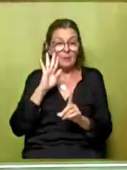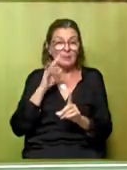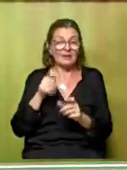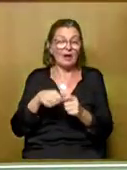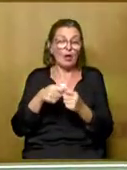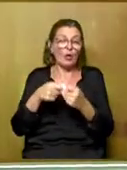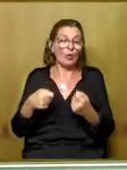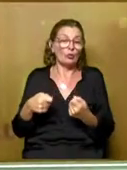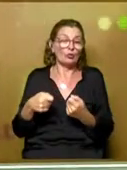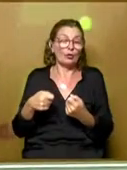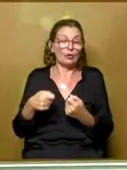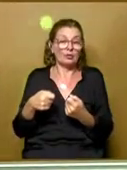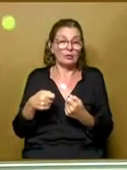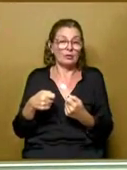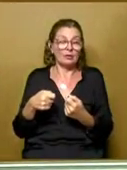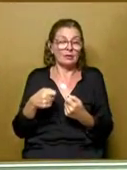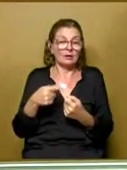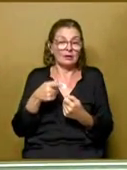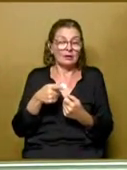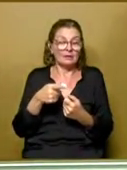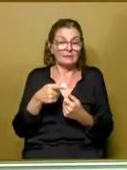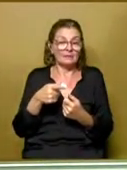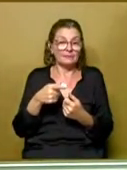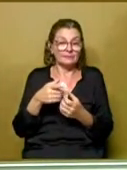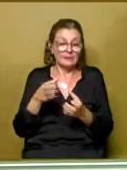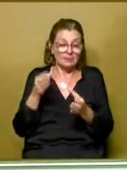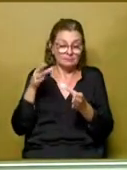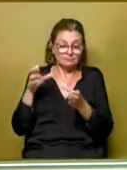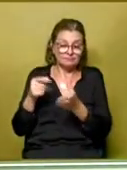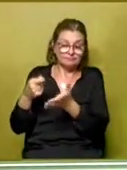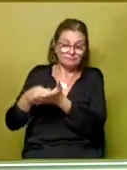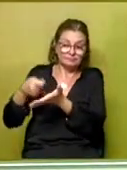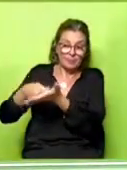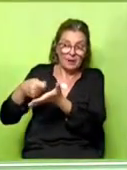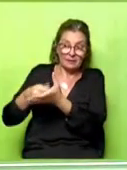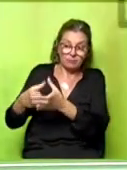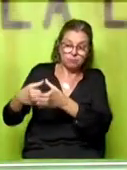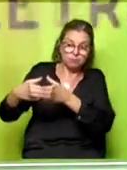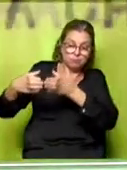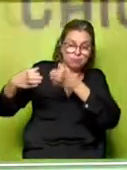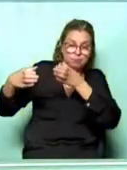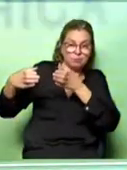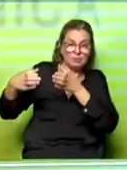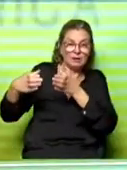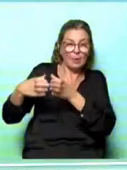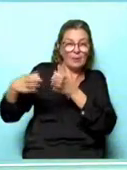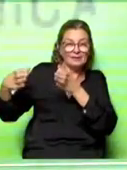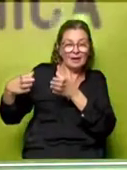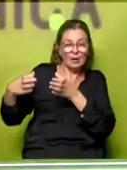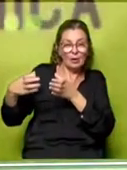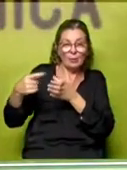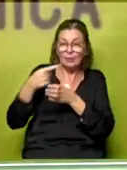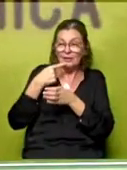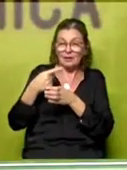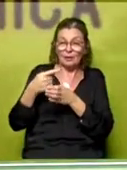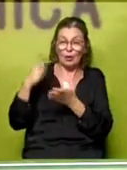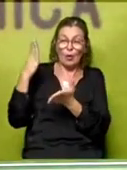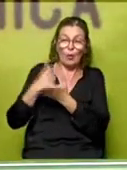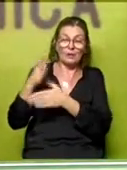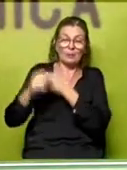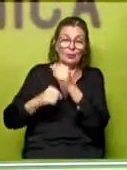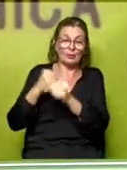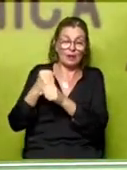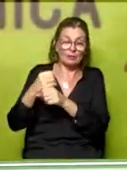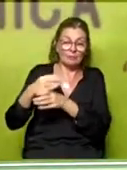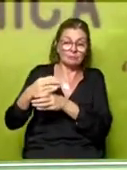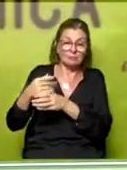es que el gran capital, la concentración del gran capital que ha aumentado exponencialmente, como comentaba Álvaro, en los últimos años, que es una tendencia